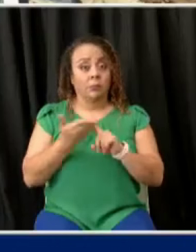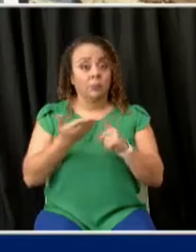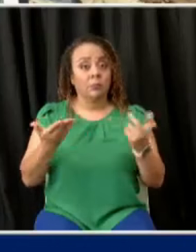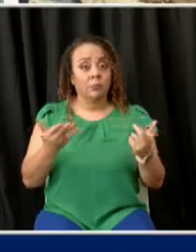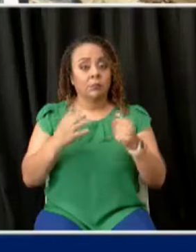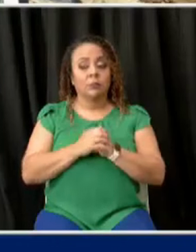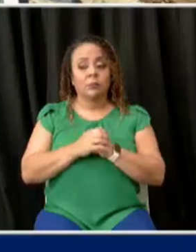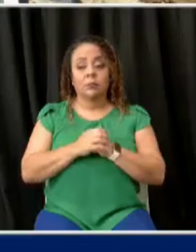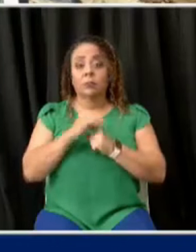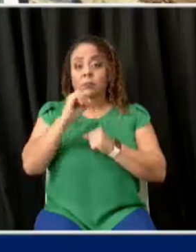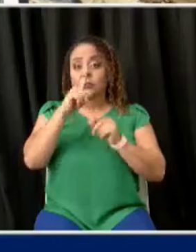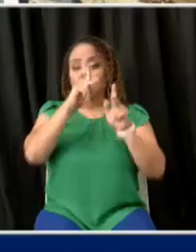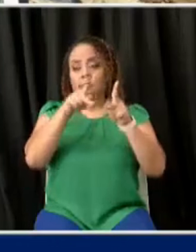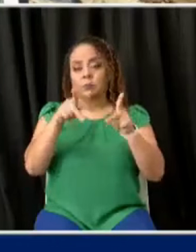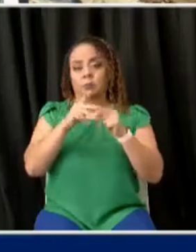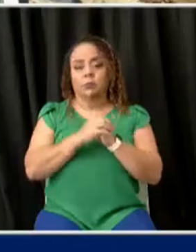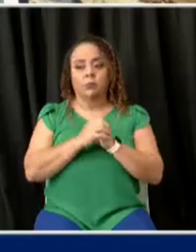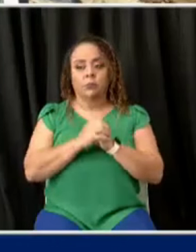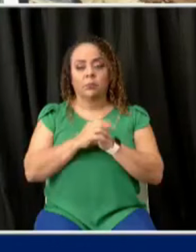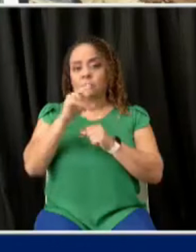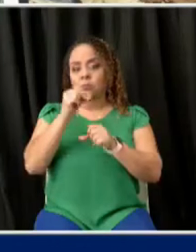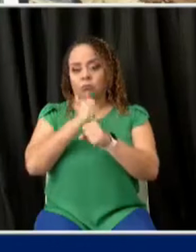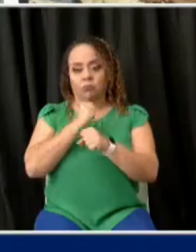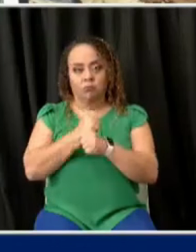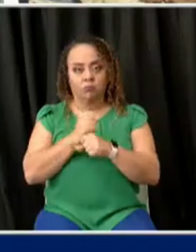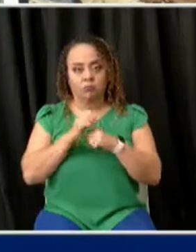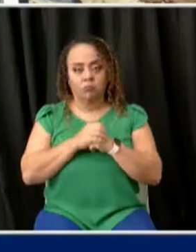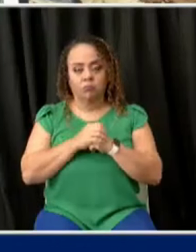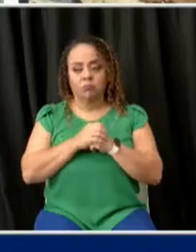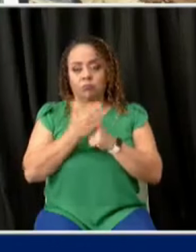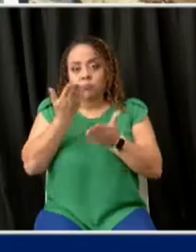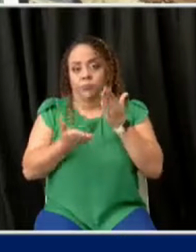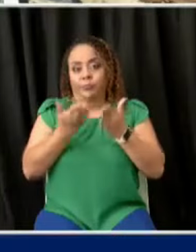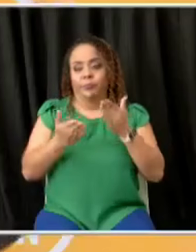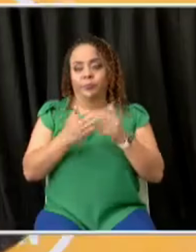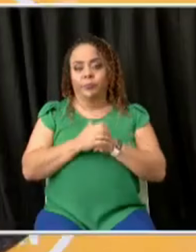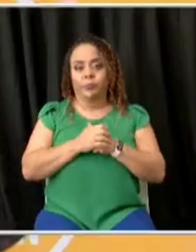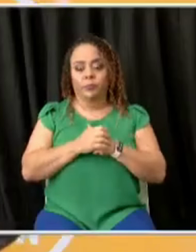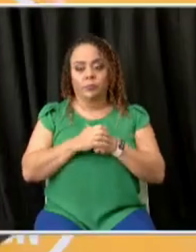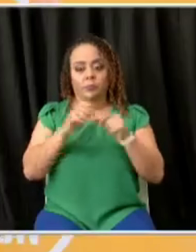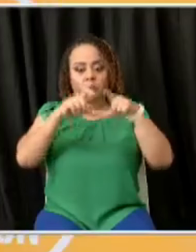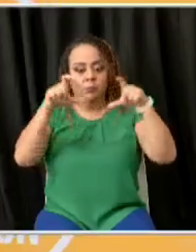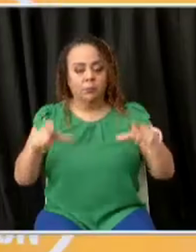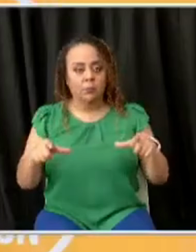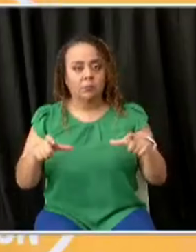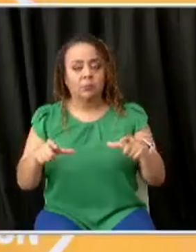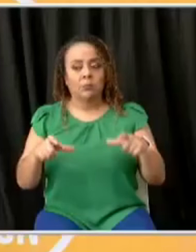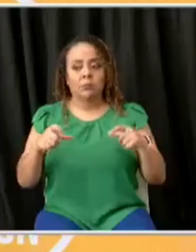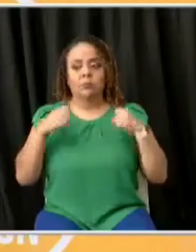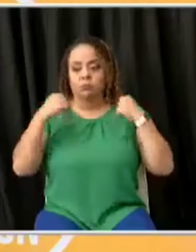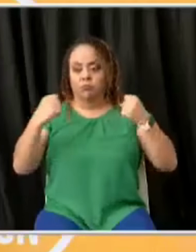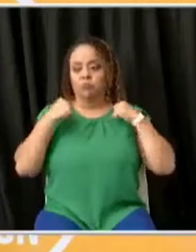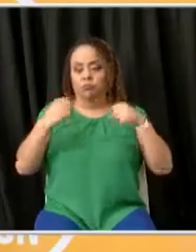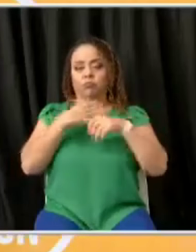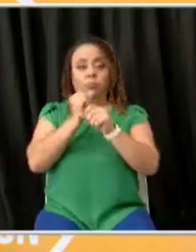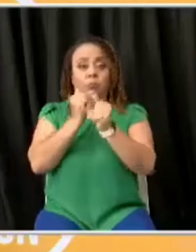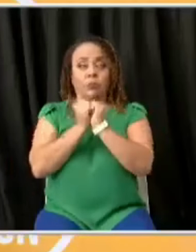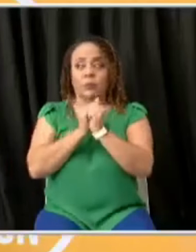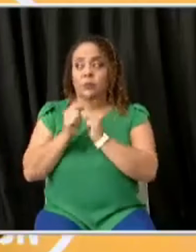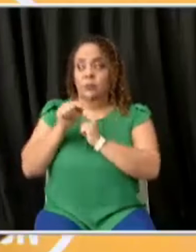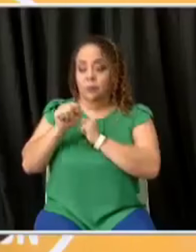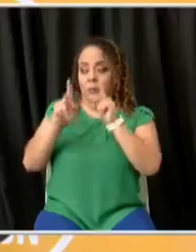O un civil o una persona que no está trabajando, que está en un gimnasio, que no está acostumbrado y está haciendo deporte, esa